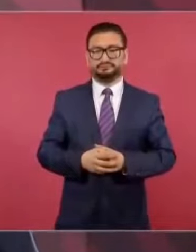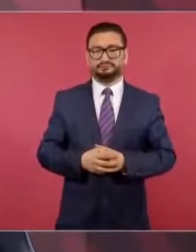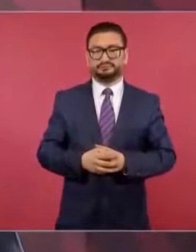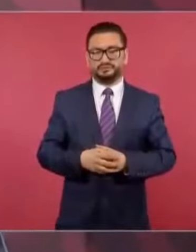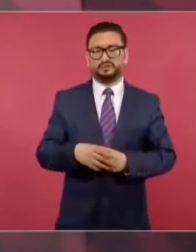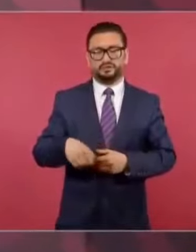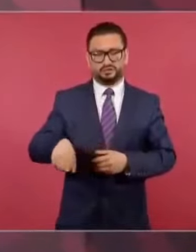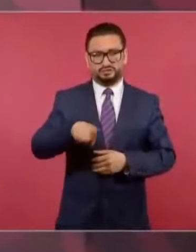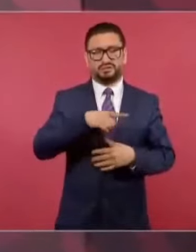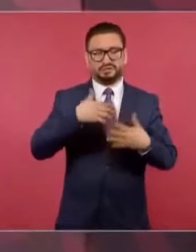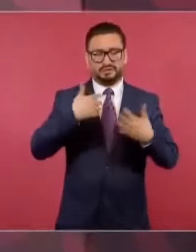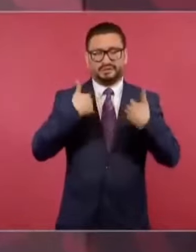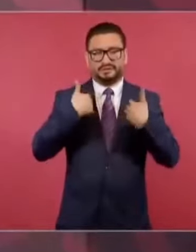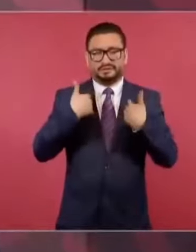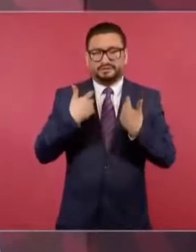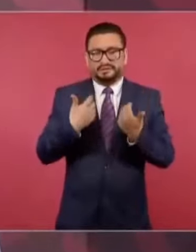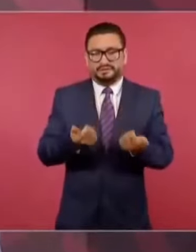comprendo.